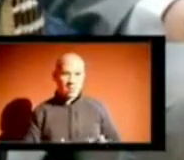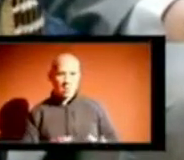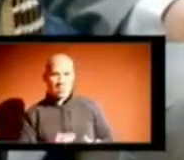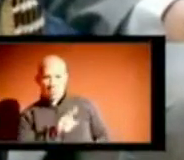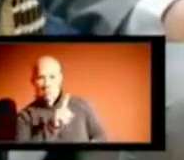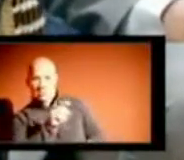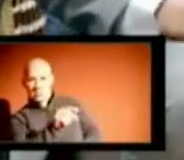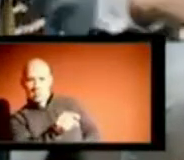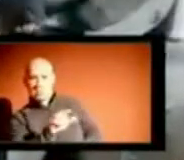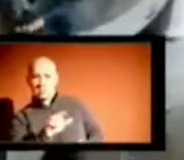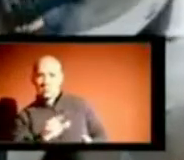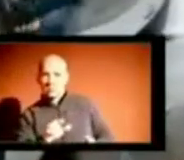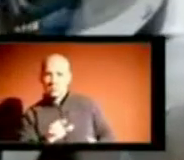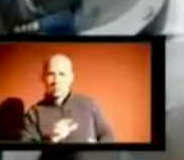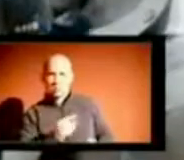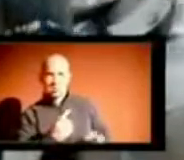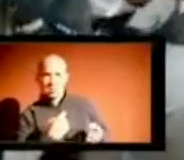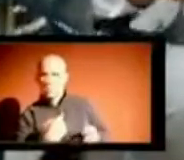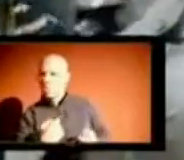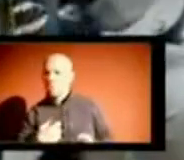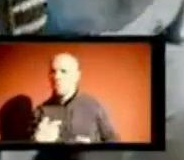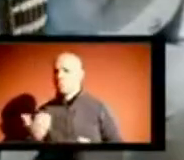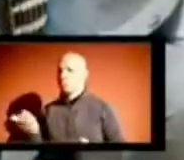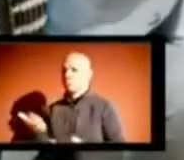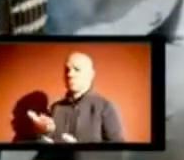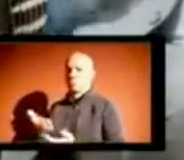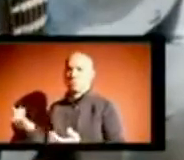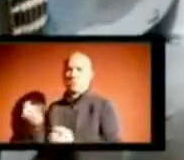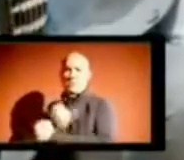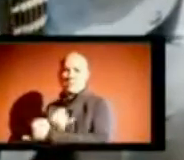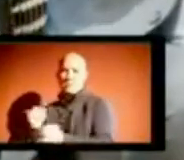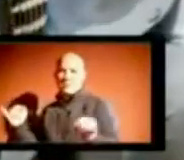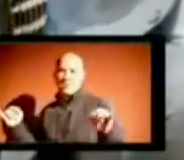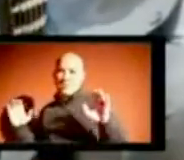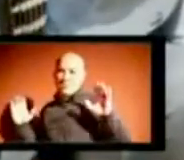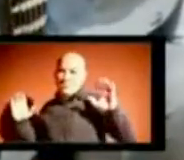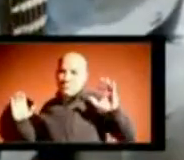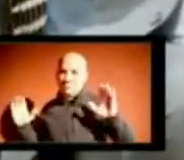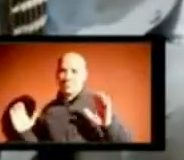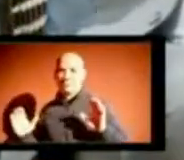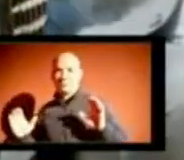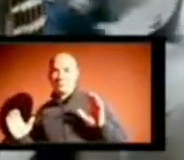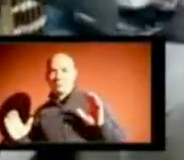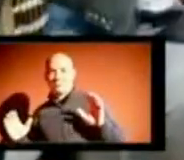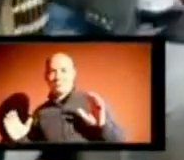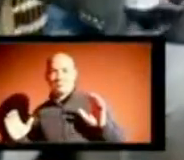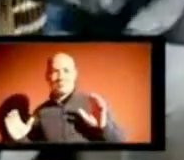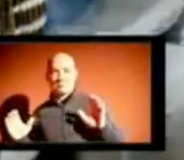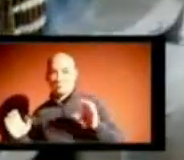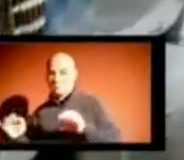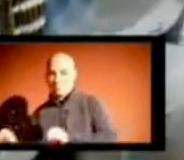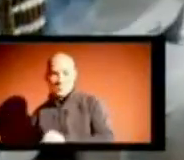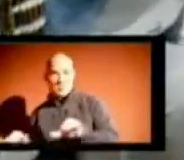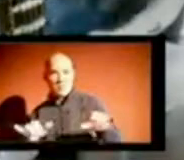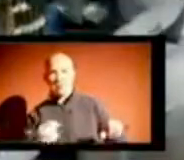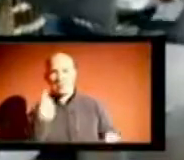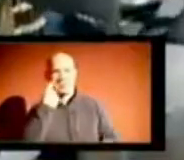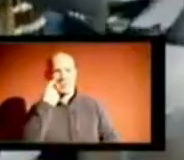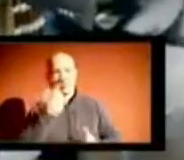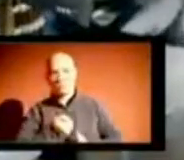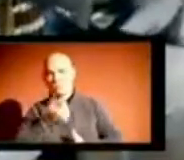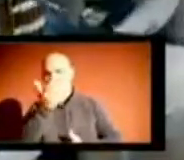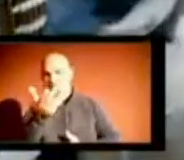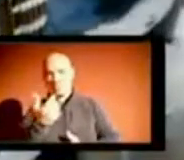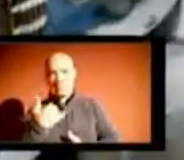¿No le consultaron, señor? Bueno, no, ellos tienen independencia de criterio y lo que están haciendo, por la misma manera en que tú te acabas de expresar, si entendí bien